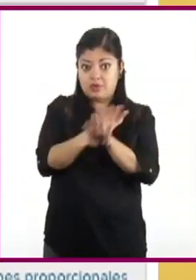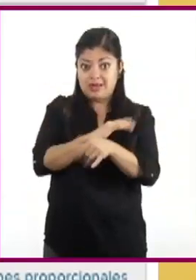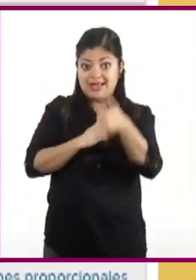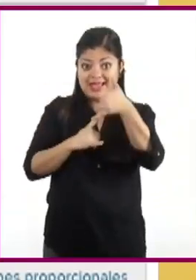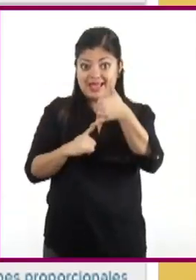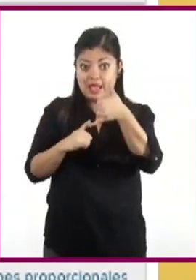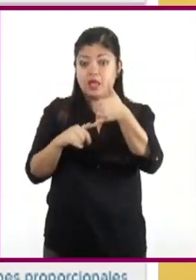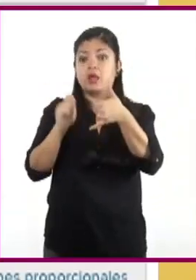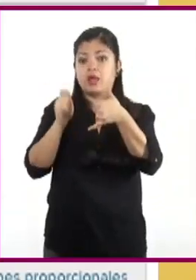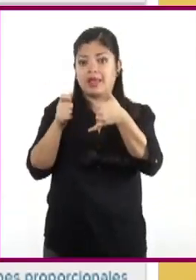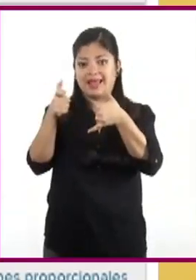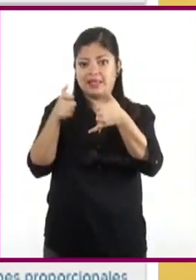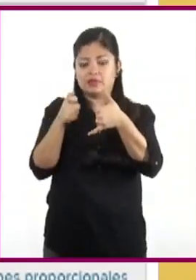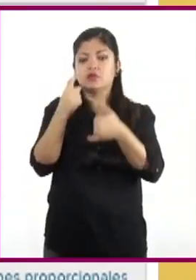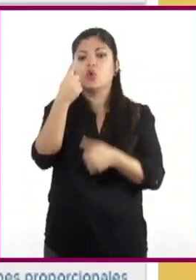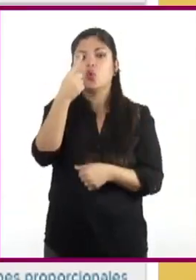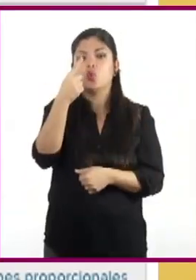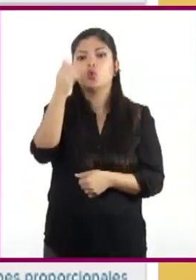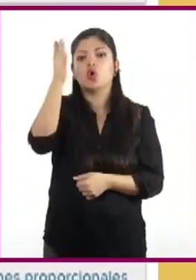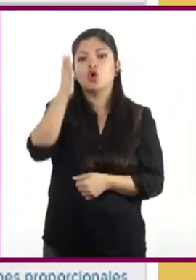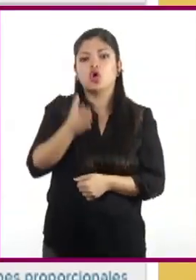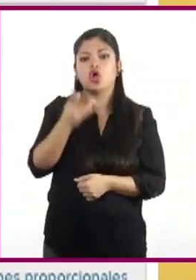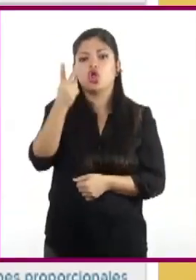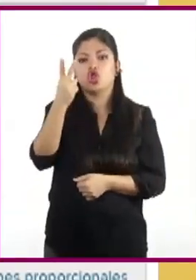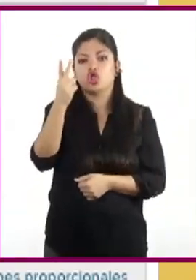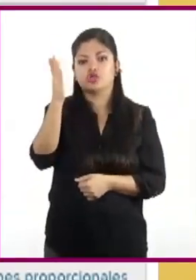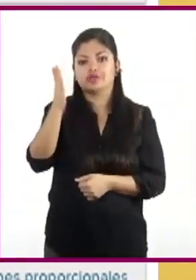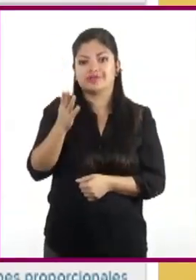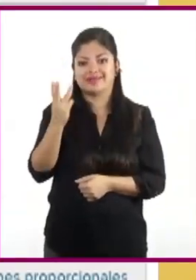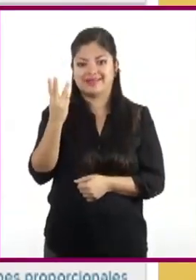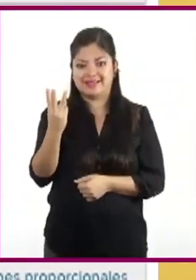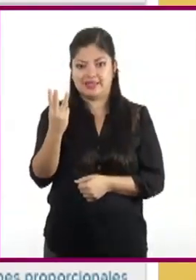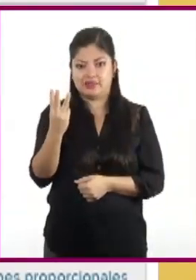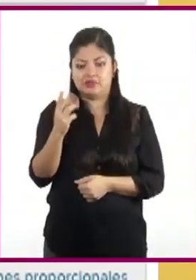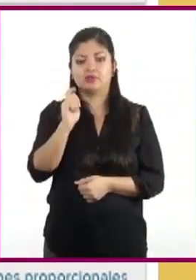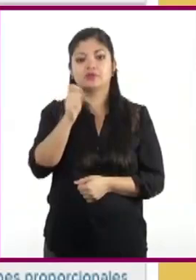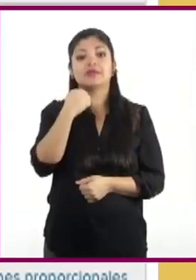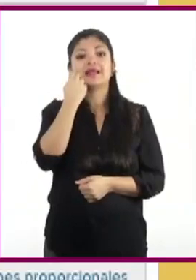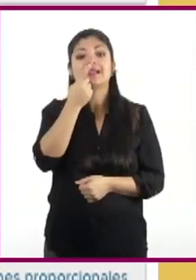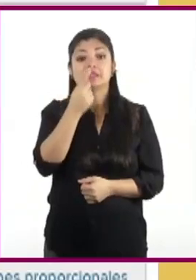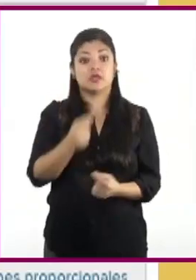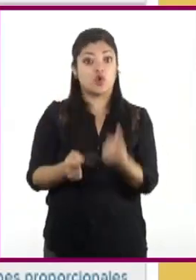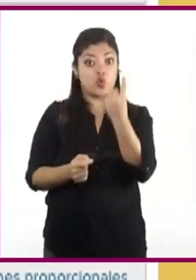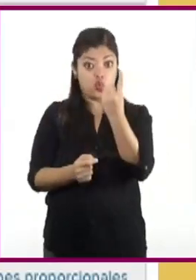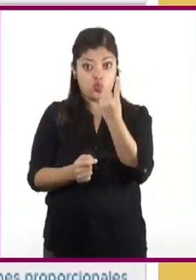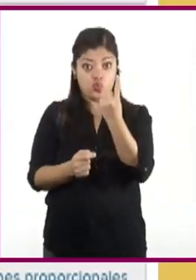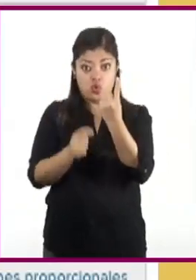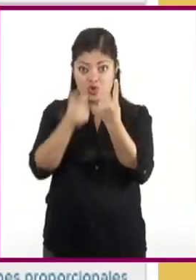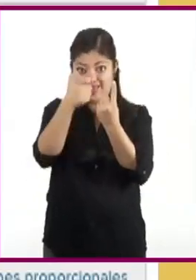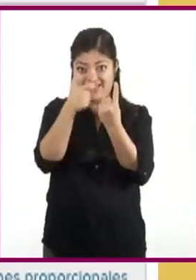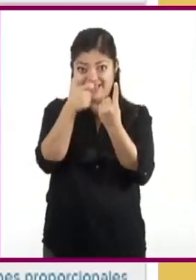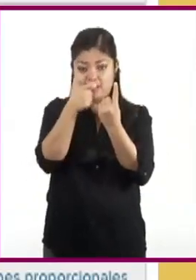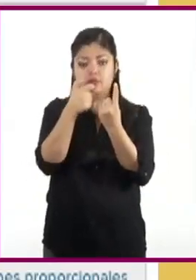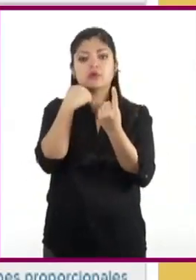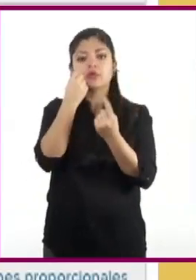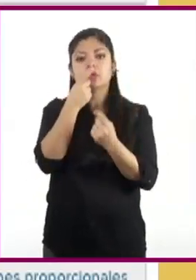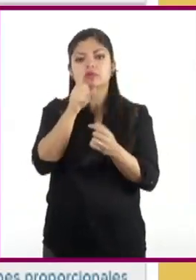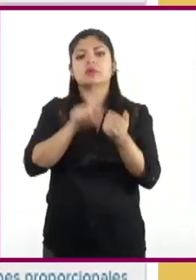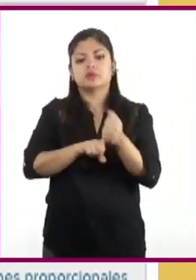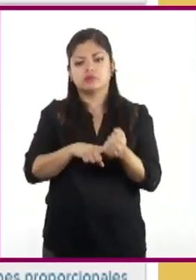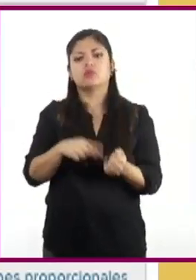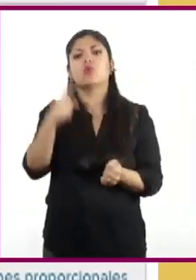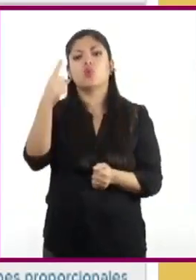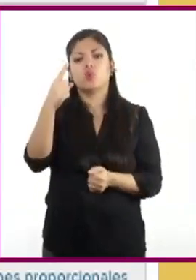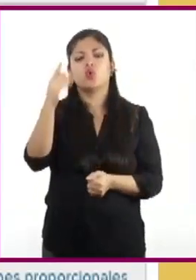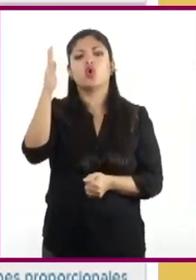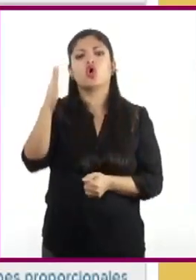a x es de 1.2. En otras palabras, un cambio de una unidad en x corresponde a un cambio de